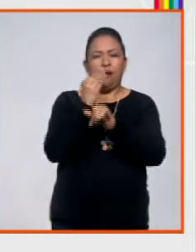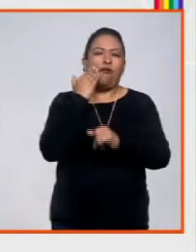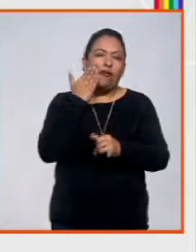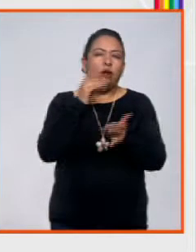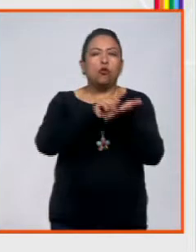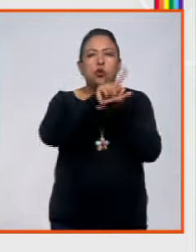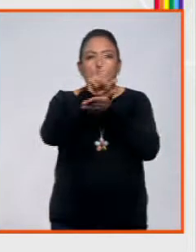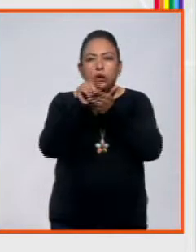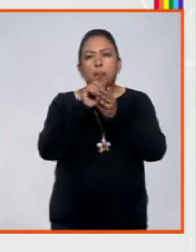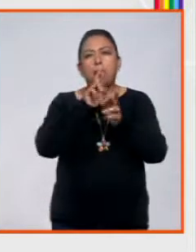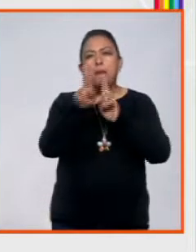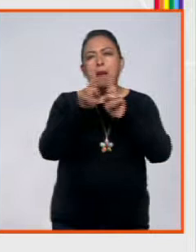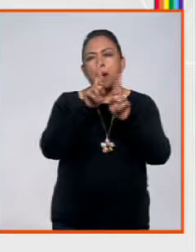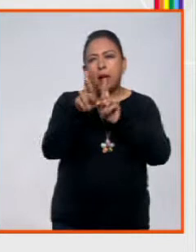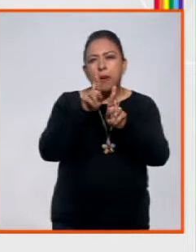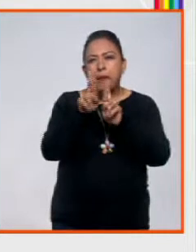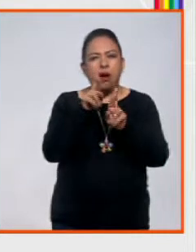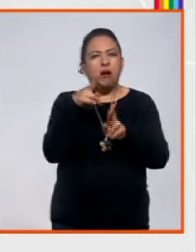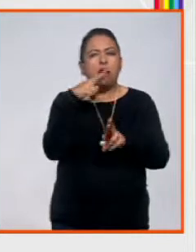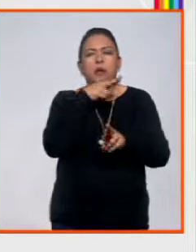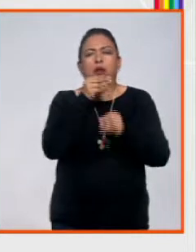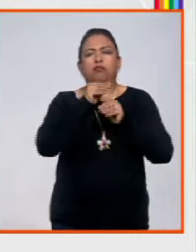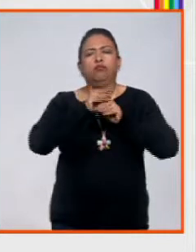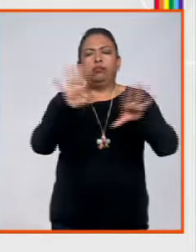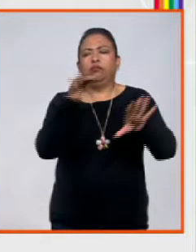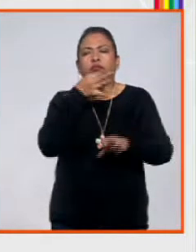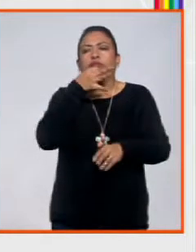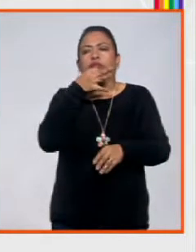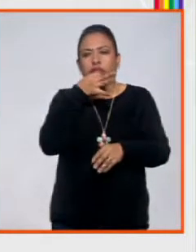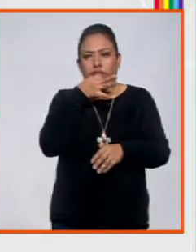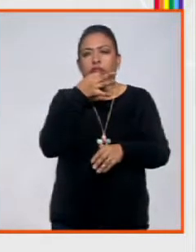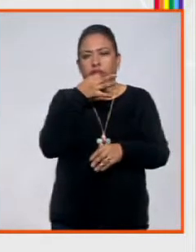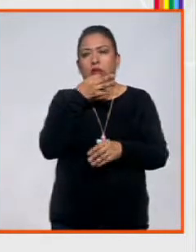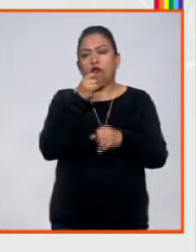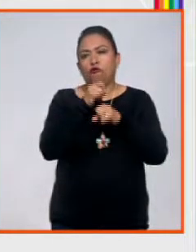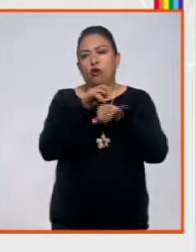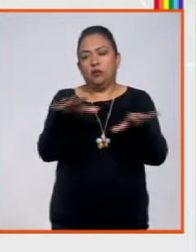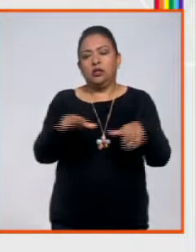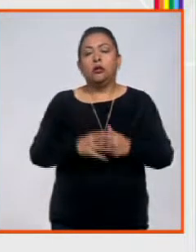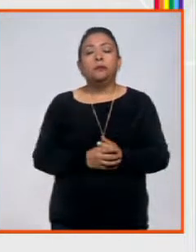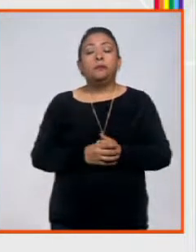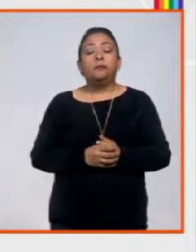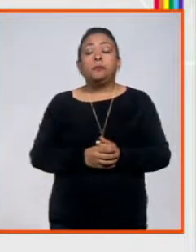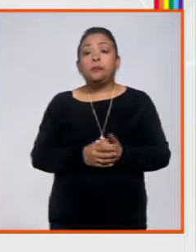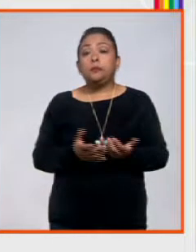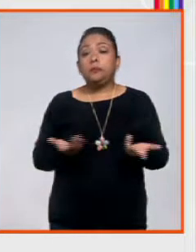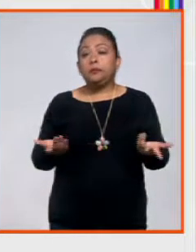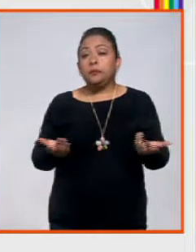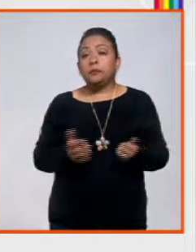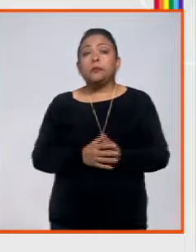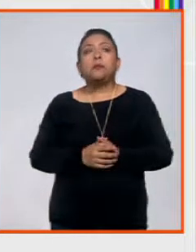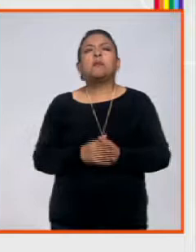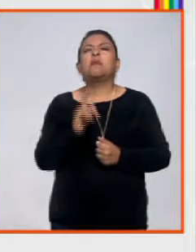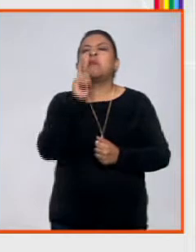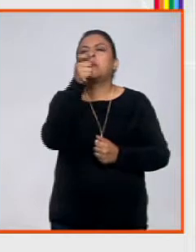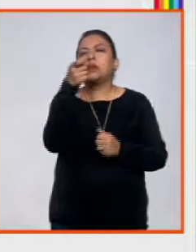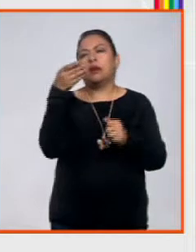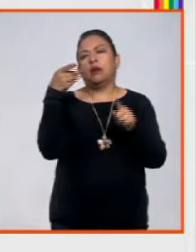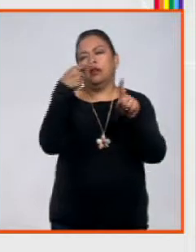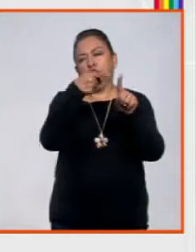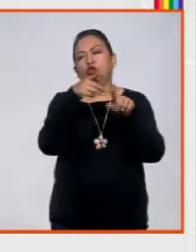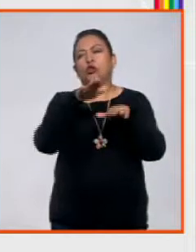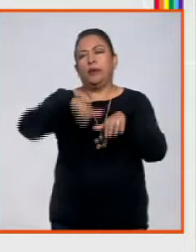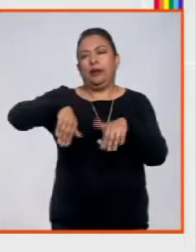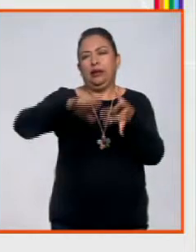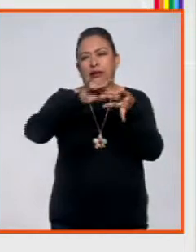donde más rápidamente está fluyendo la información tiene que ver con esto que ya es